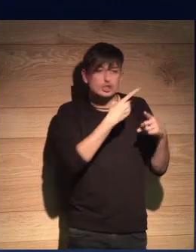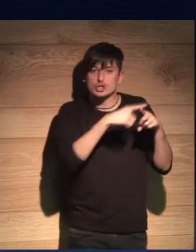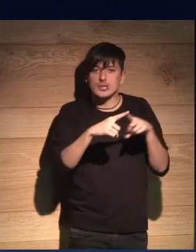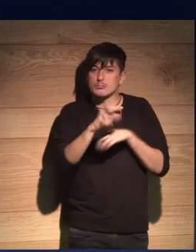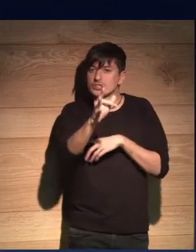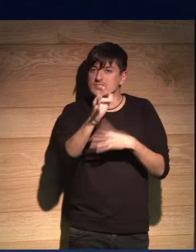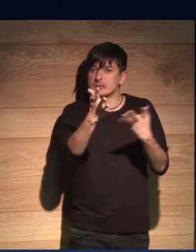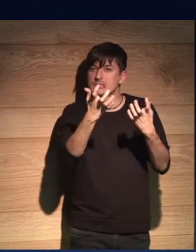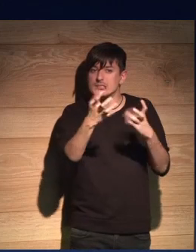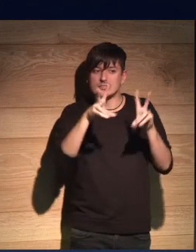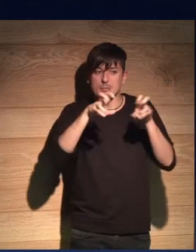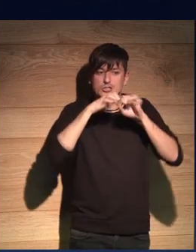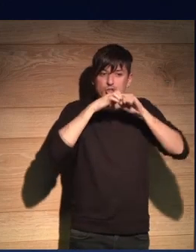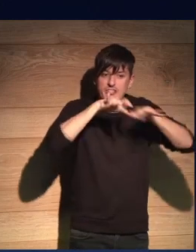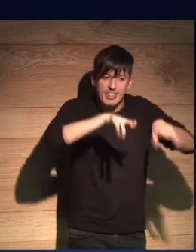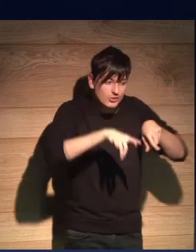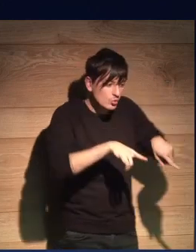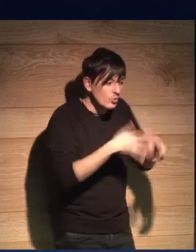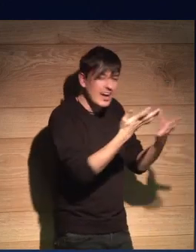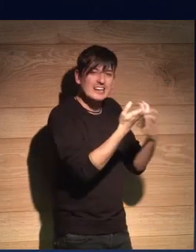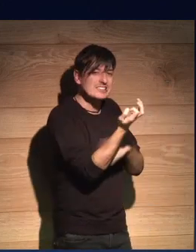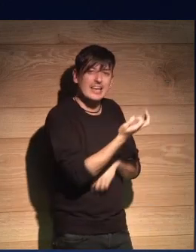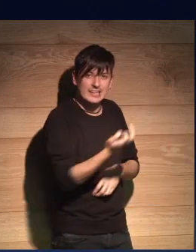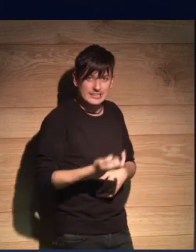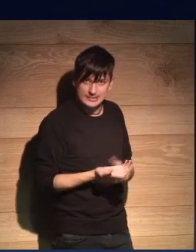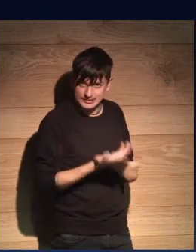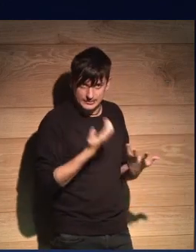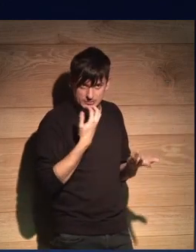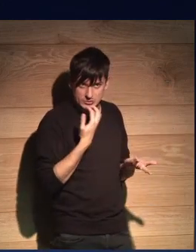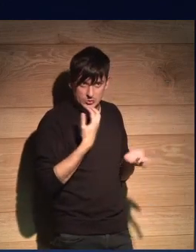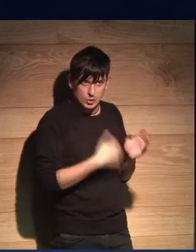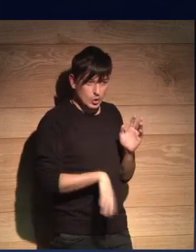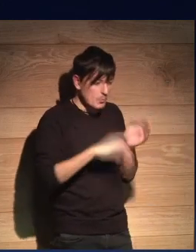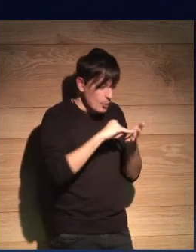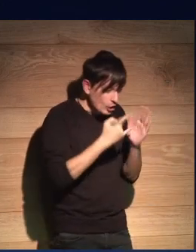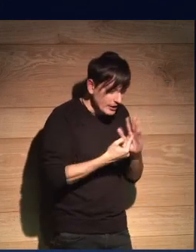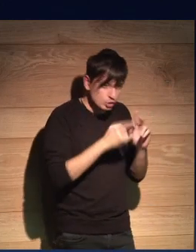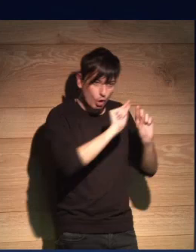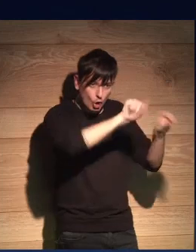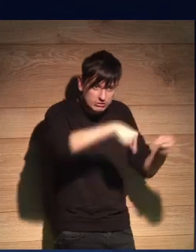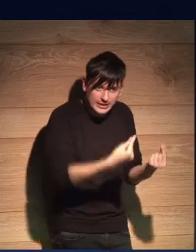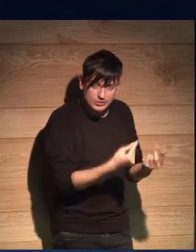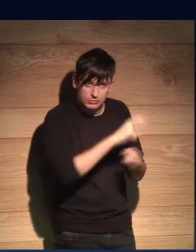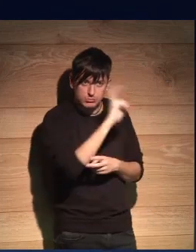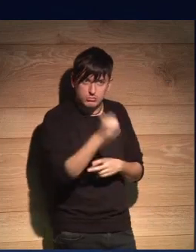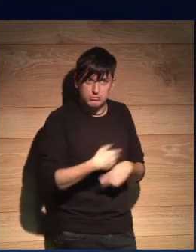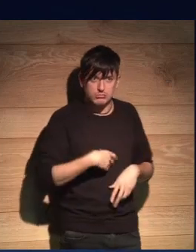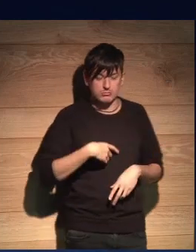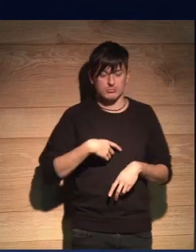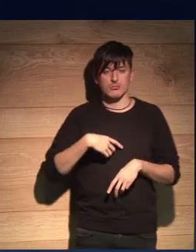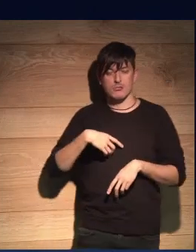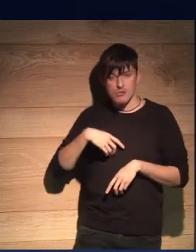ciencia. No solamente lo que gana la sociedad, sino lo que él puede ganar de artículos, proyectos, contratos, etcétera. Y entonces se quedan así y dicen,